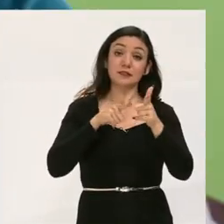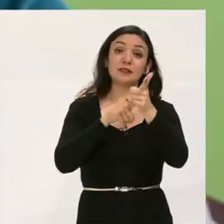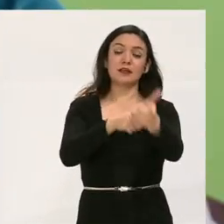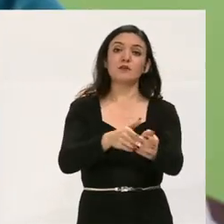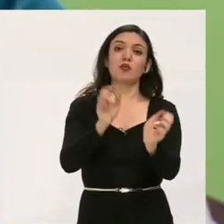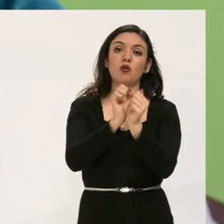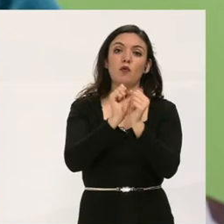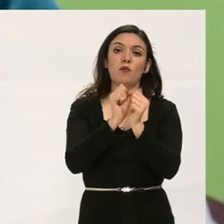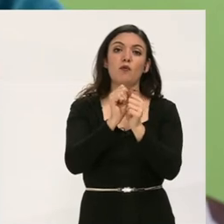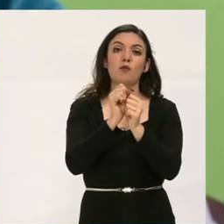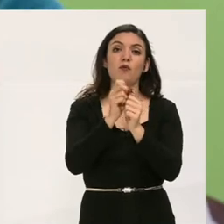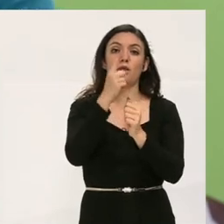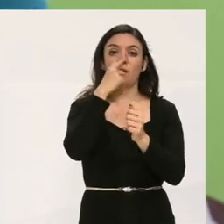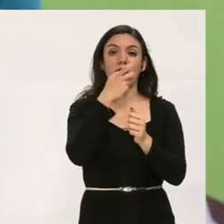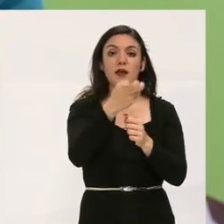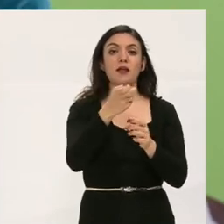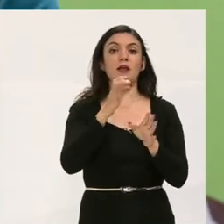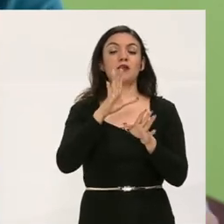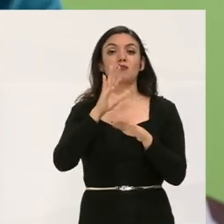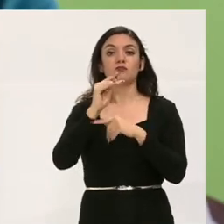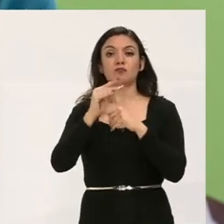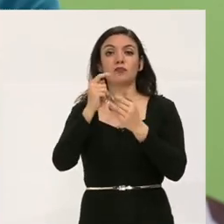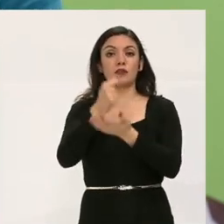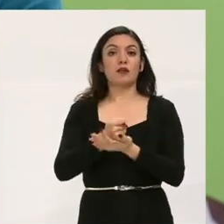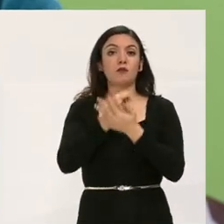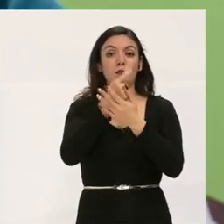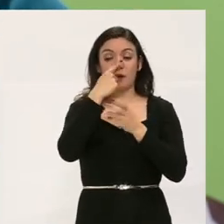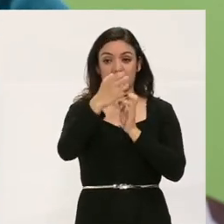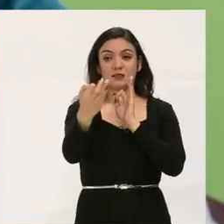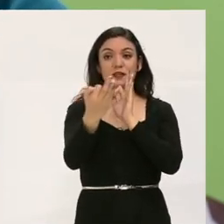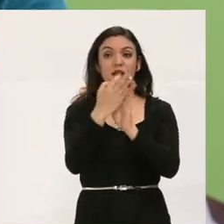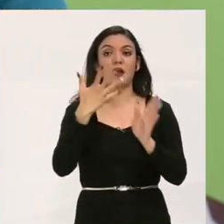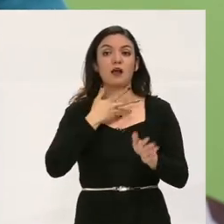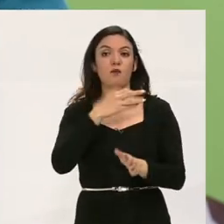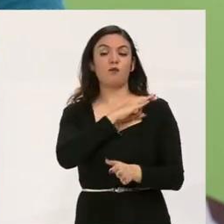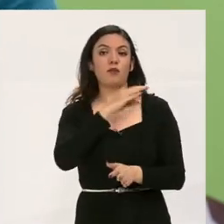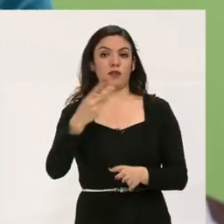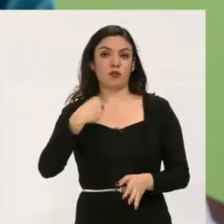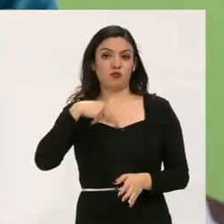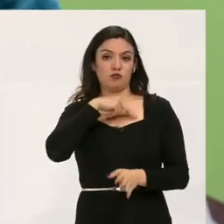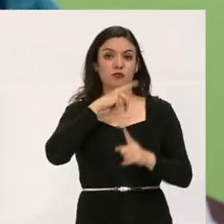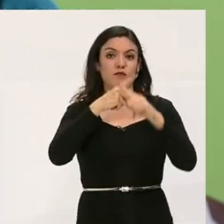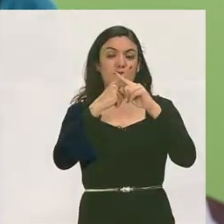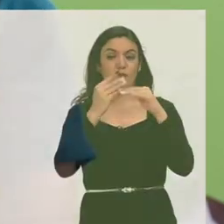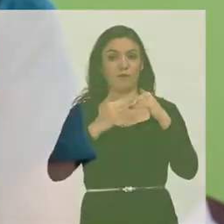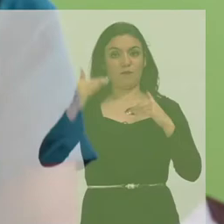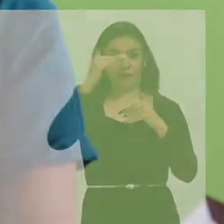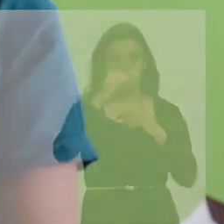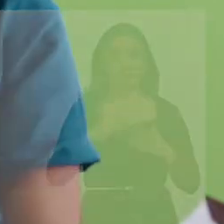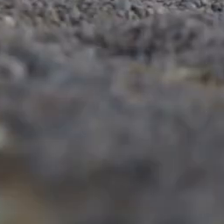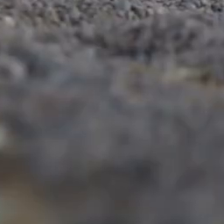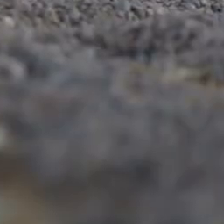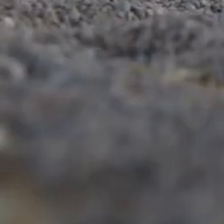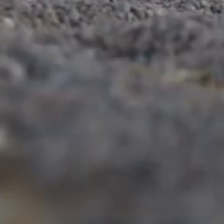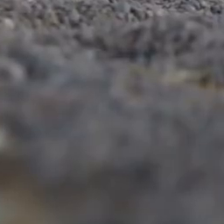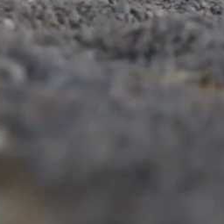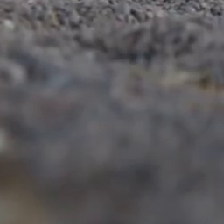haber seguimiento de indicaciones, van a haber otros terapeutas, y ahí la cercanía que tenga con ellos pues es lo que pretendemos que se